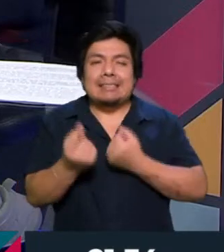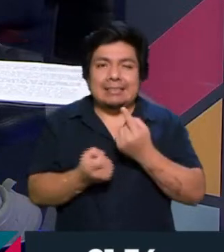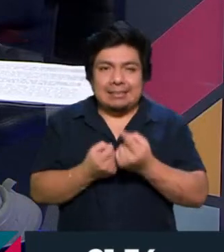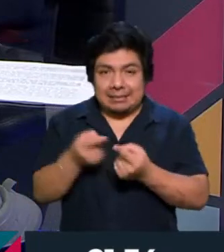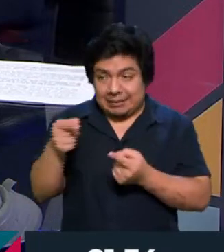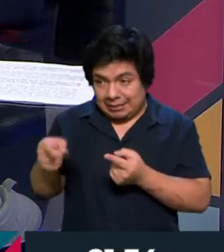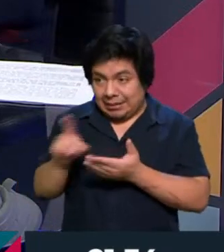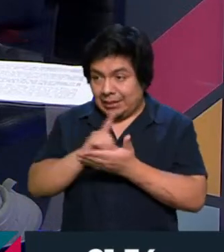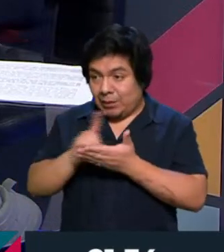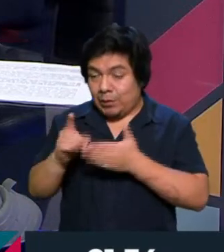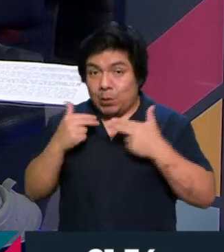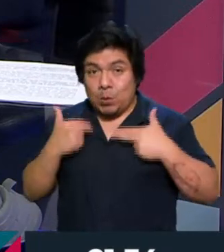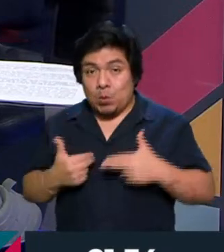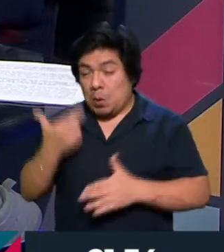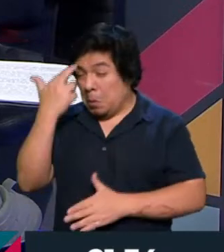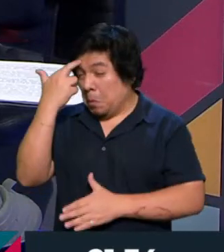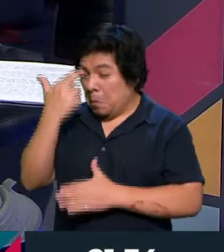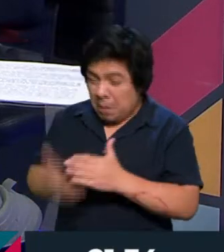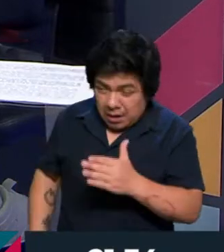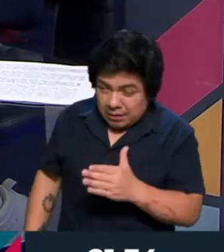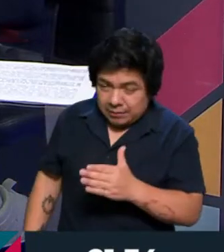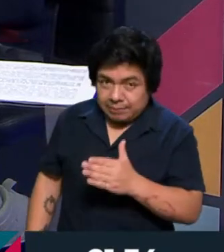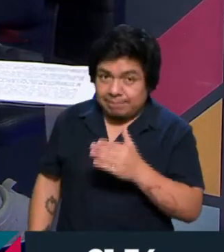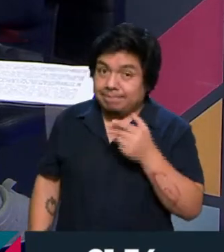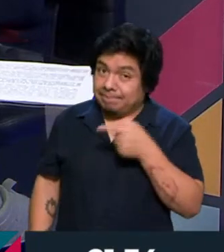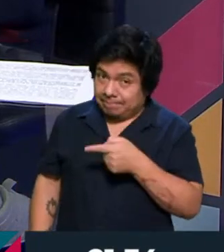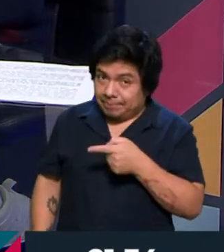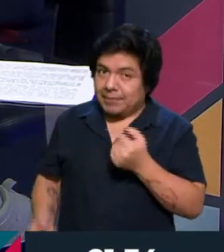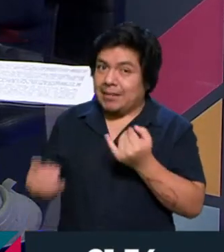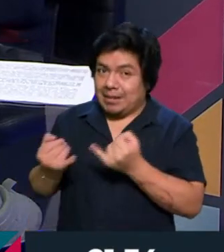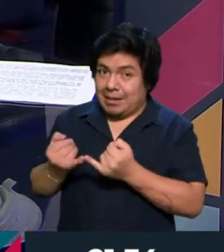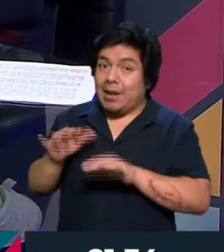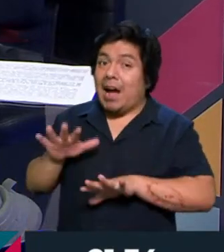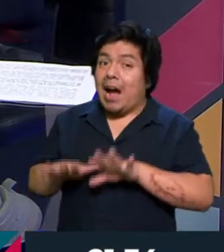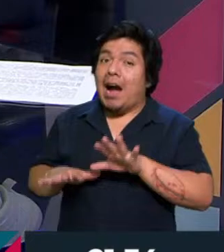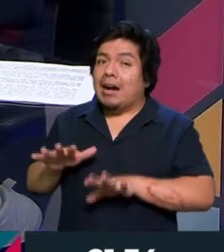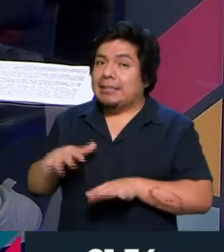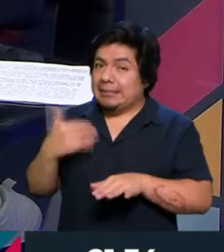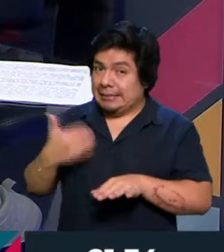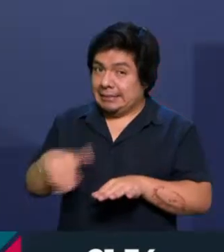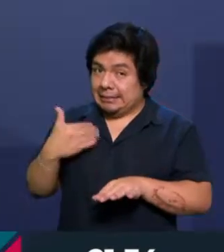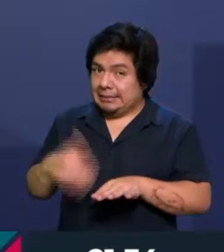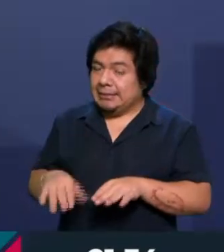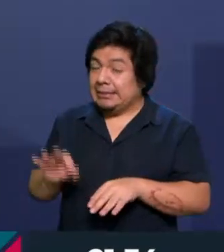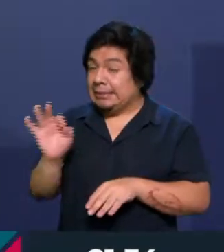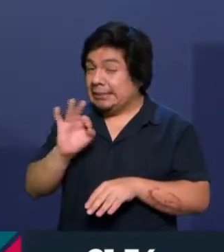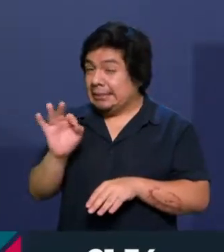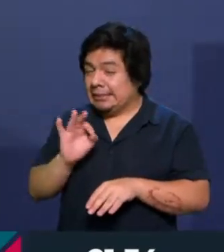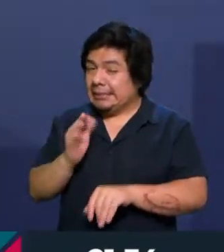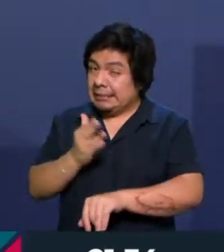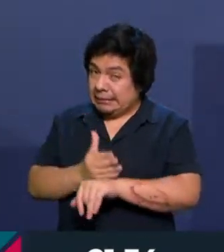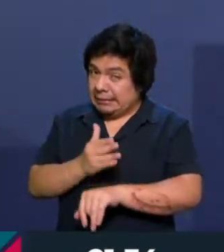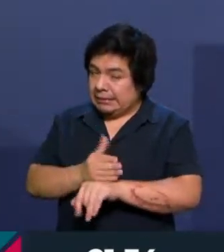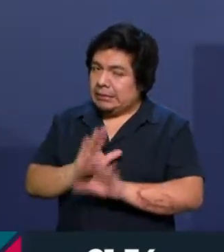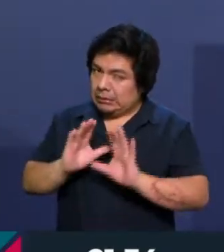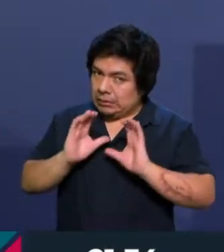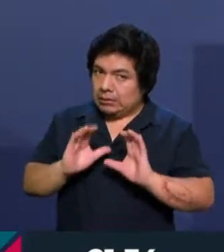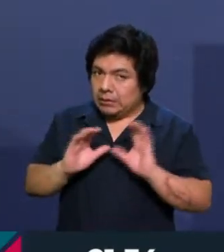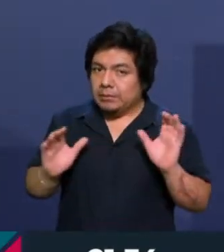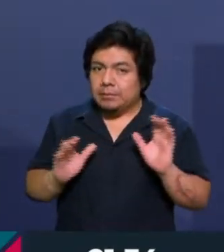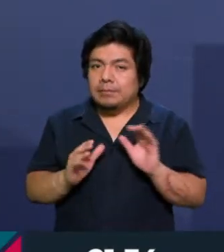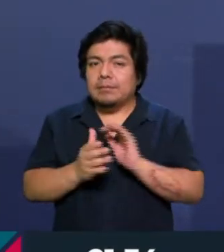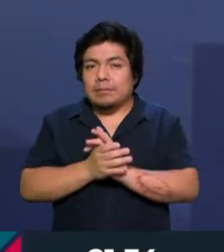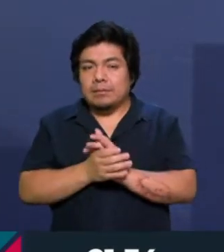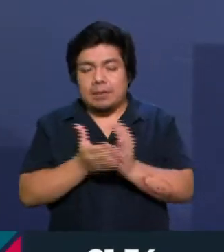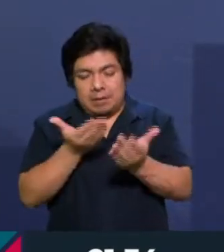violan los derechos humanos de las personas, incluso en el extremo que puede llegar a una situación. Claro. Entonces, que esto ya se ponga